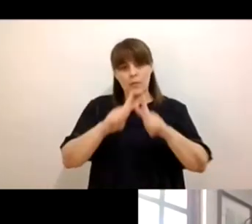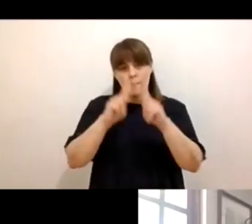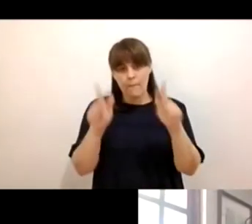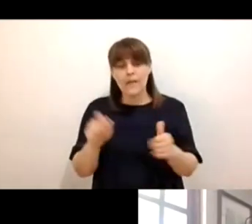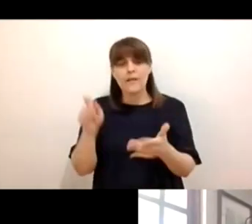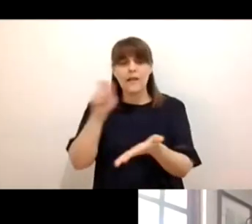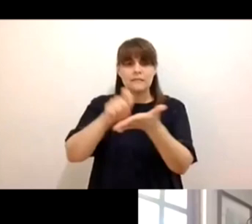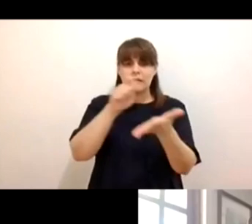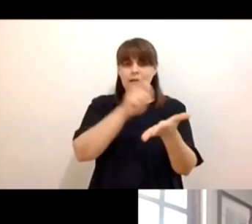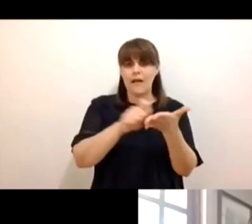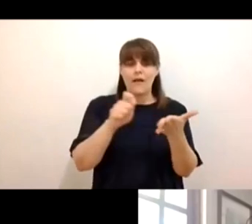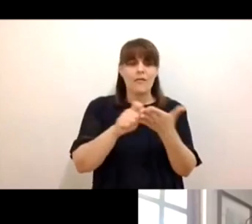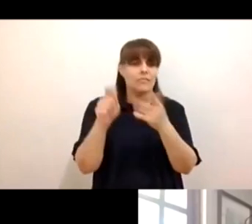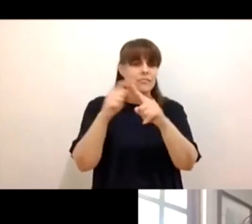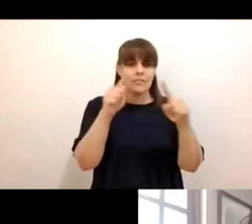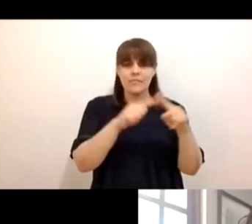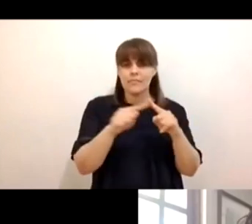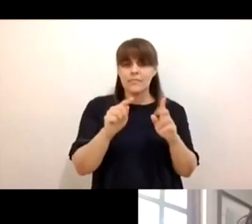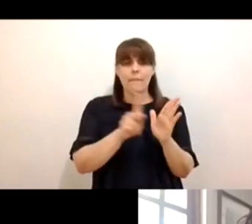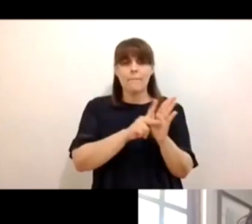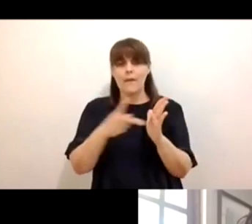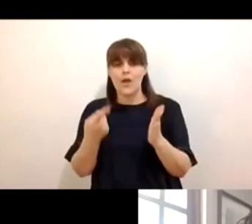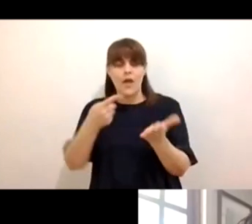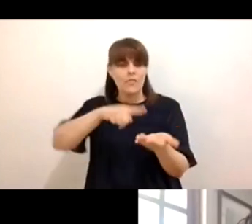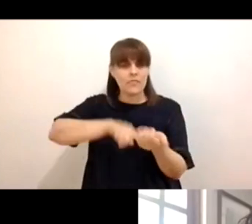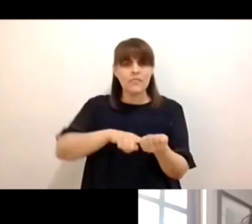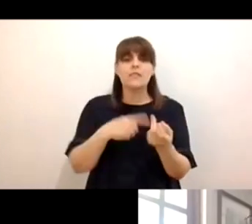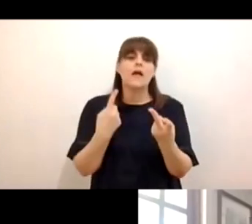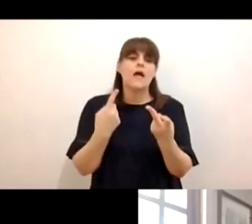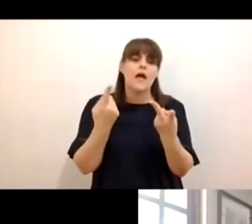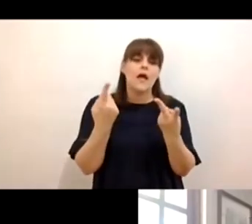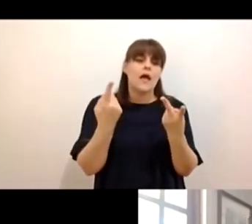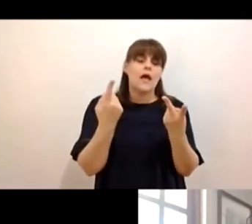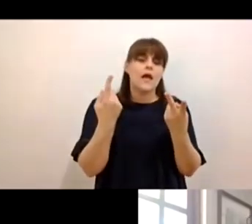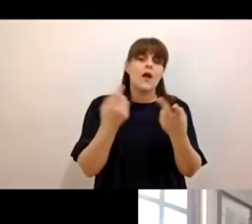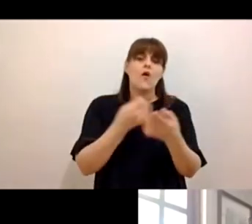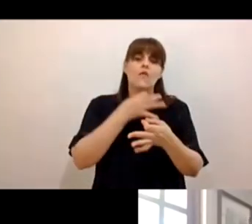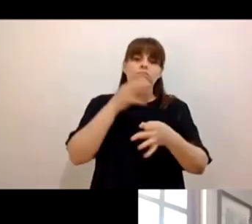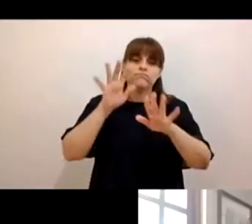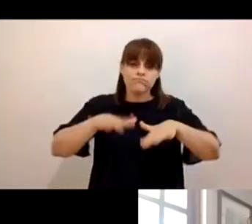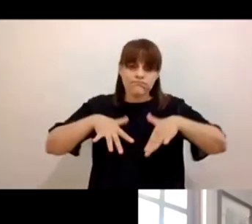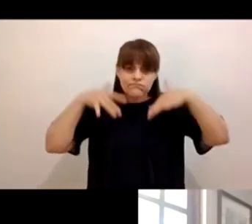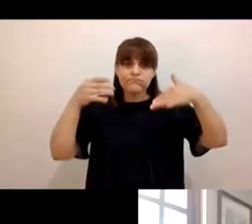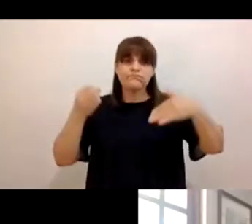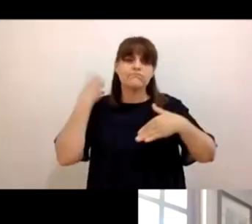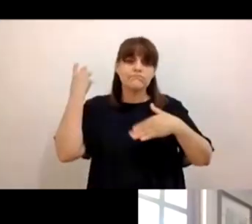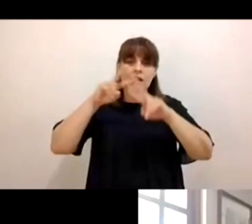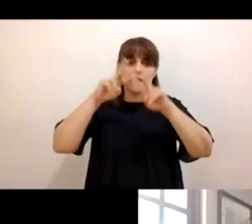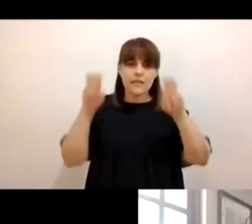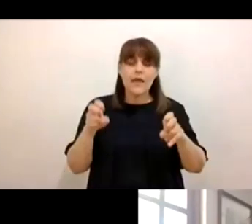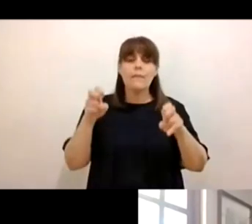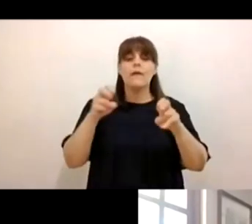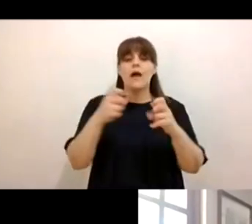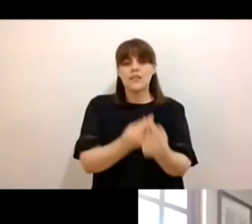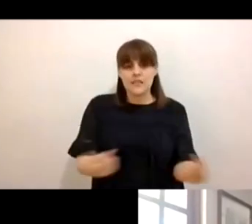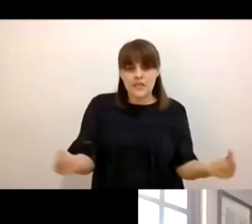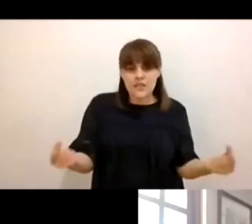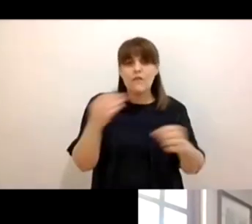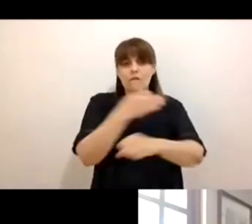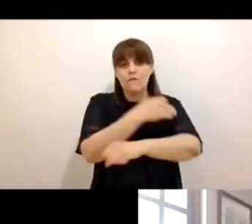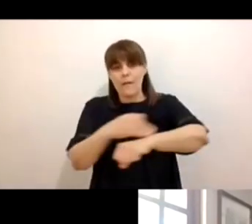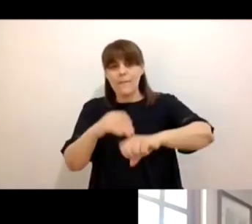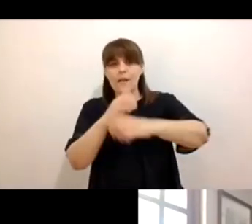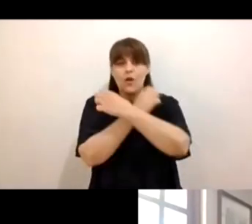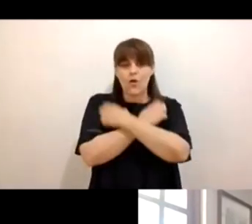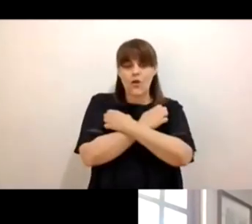de diversos artículos y libros en temas de infancia y adolescencia conferencista sobre temas de infancia familia y educación con su enfoque